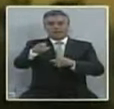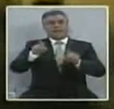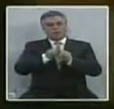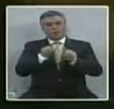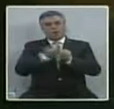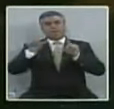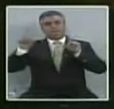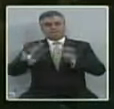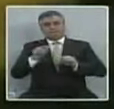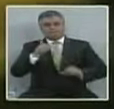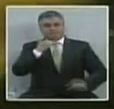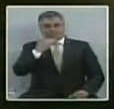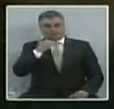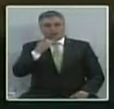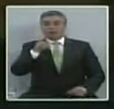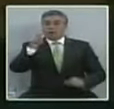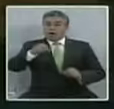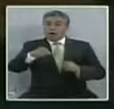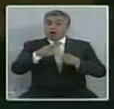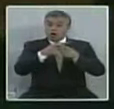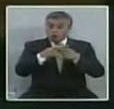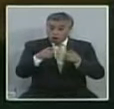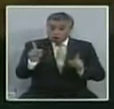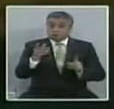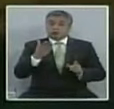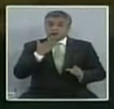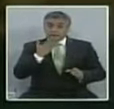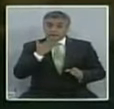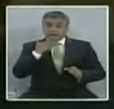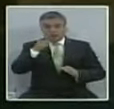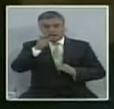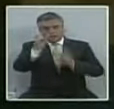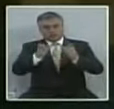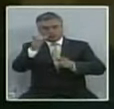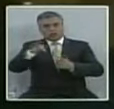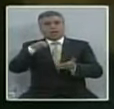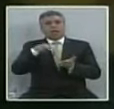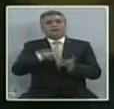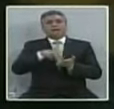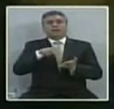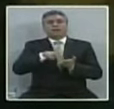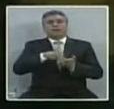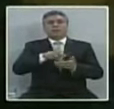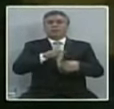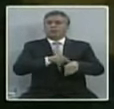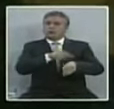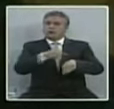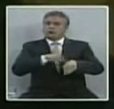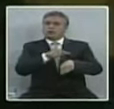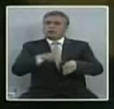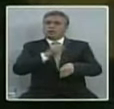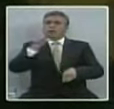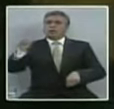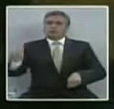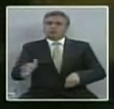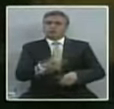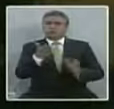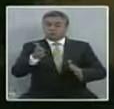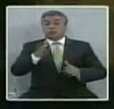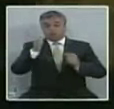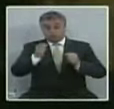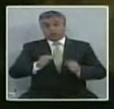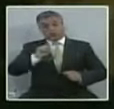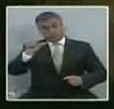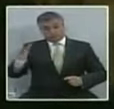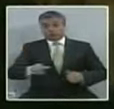Y por último, otro alcance, la gente que está a la espera, ¿cuánto tiempo puede durar esto? Esto puede durar fácilmente 6